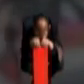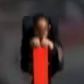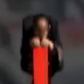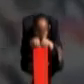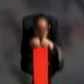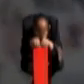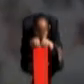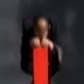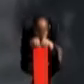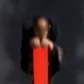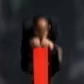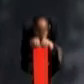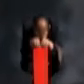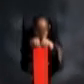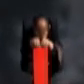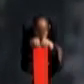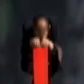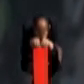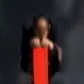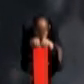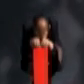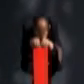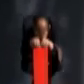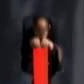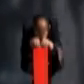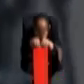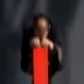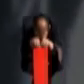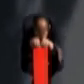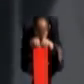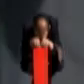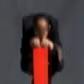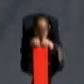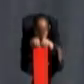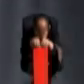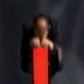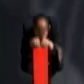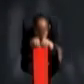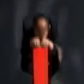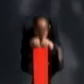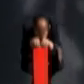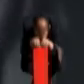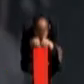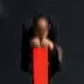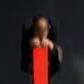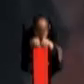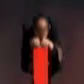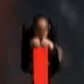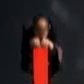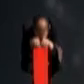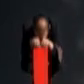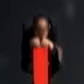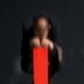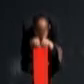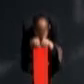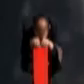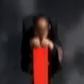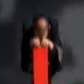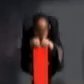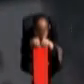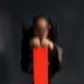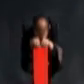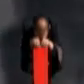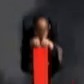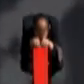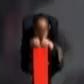17,39%. Posición en el índice de pobreza cantonal IPC, 46.